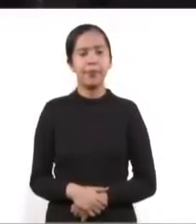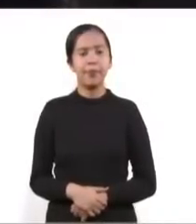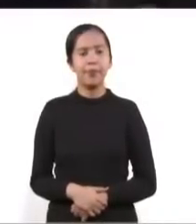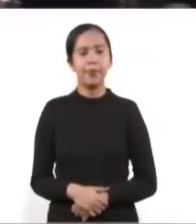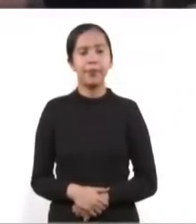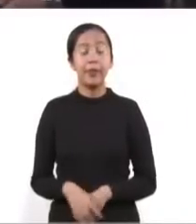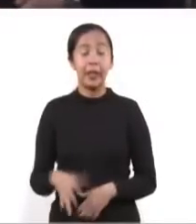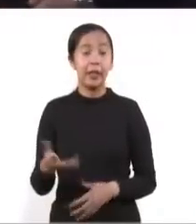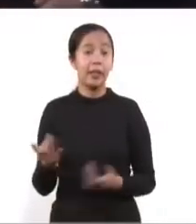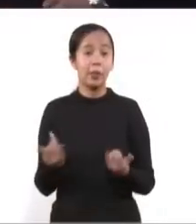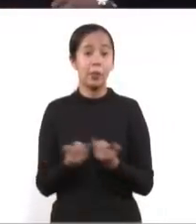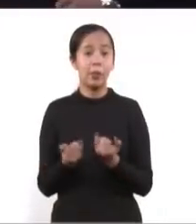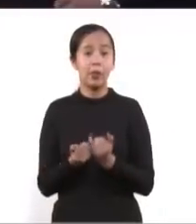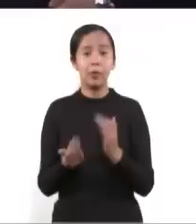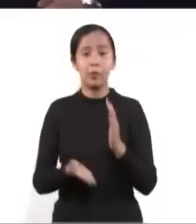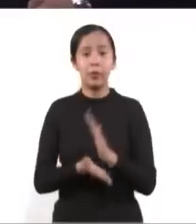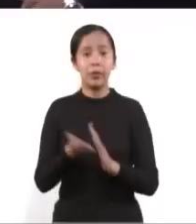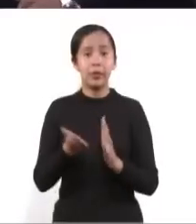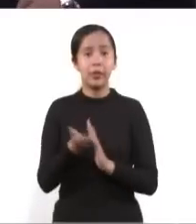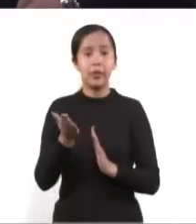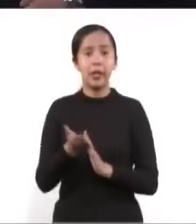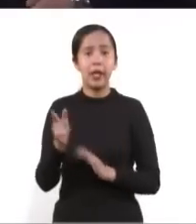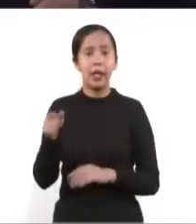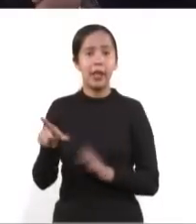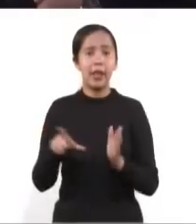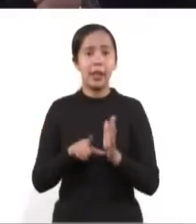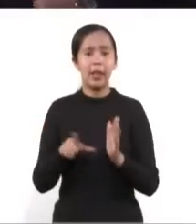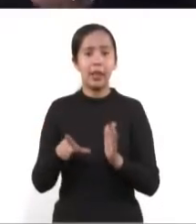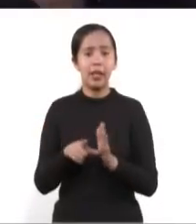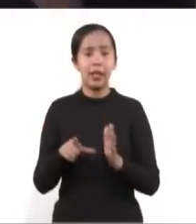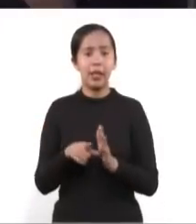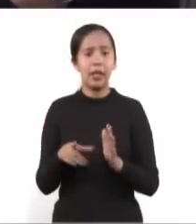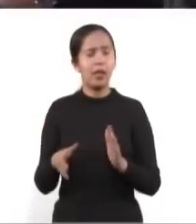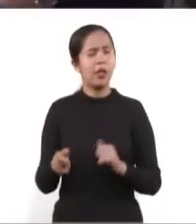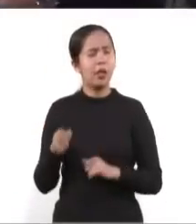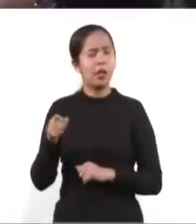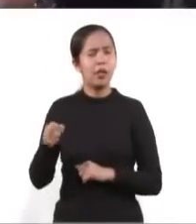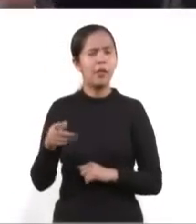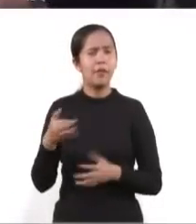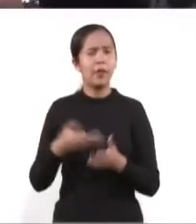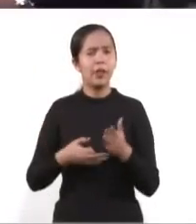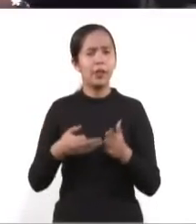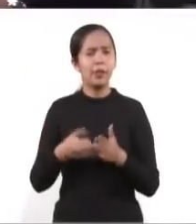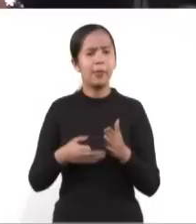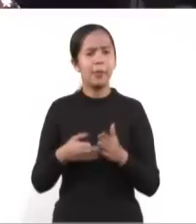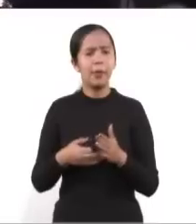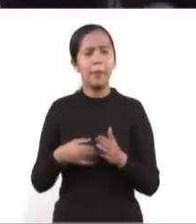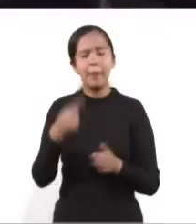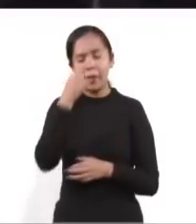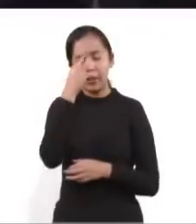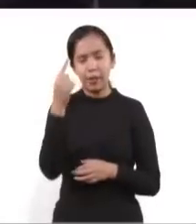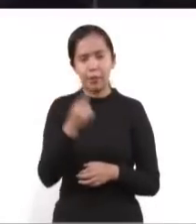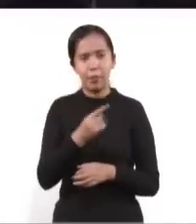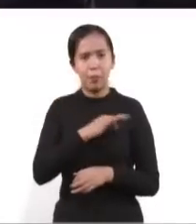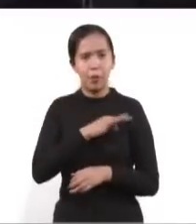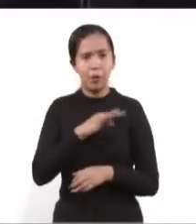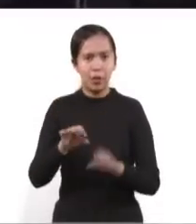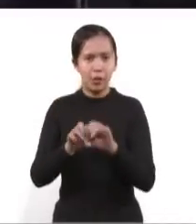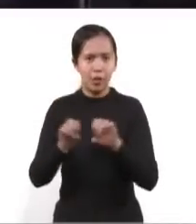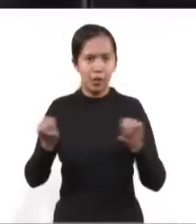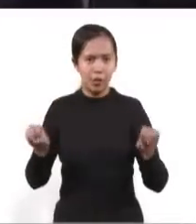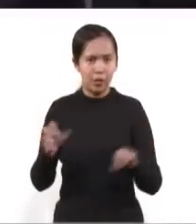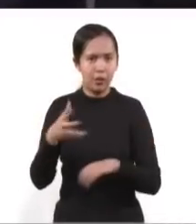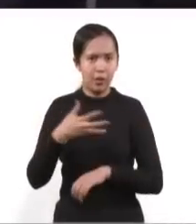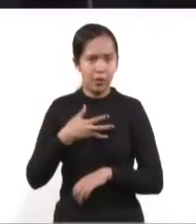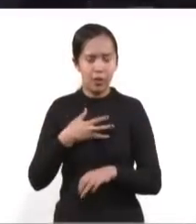Ahí construimos parte de la línea, la obra civil que faltaba precisamente para acoplar a ese calibre de cable. En